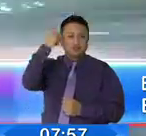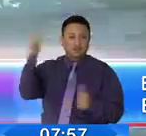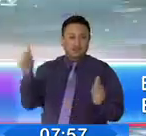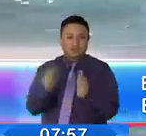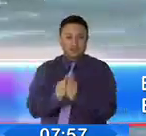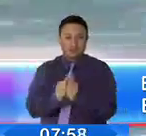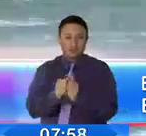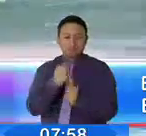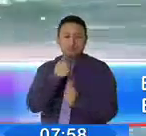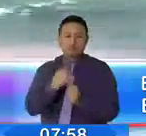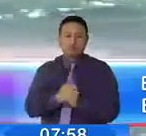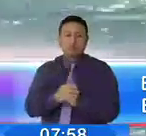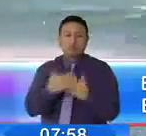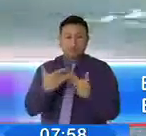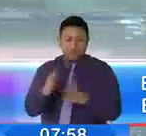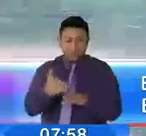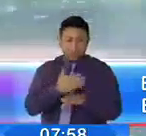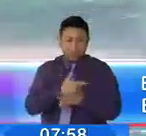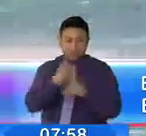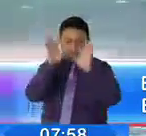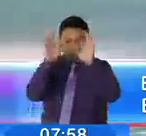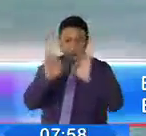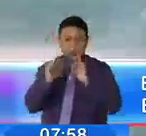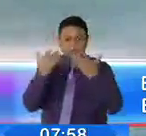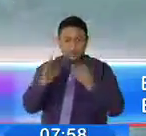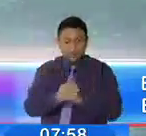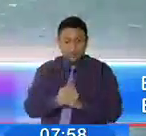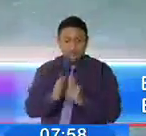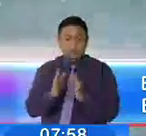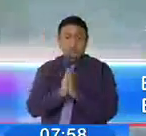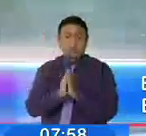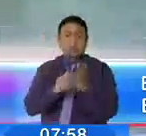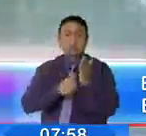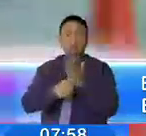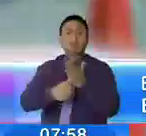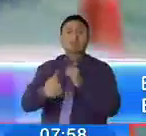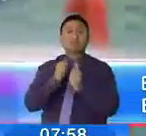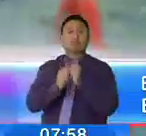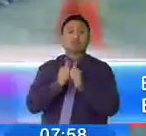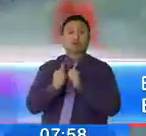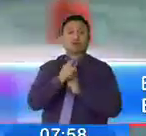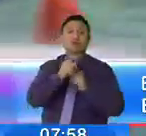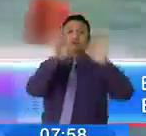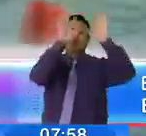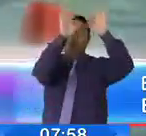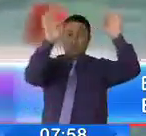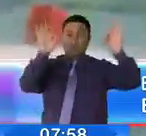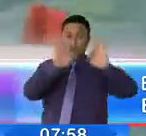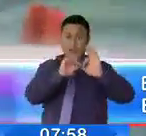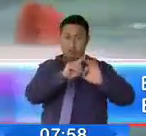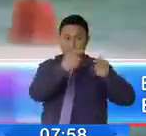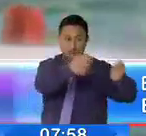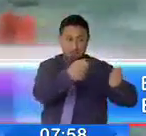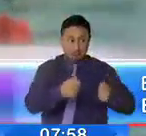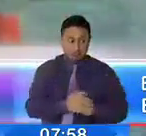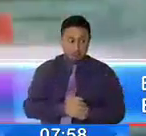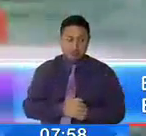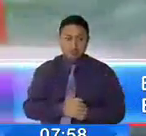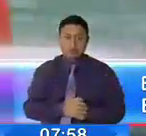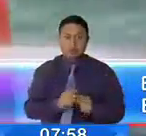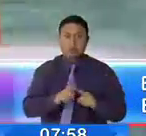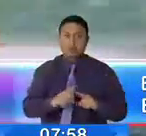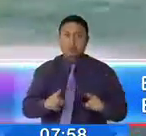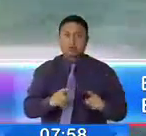mismo, aseguran que ya lo han hecho, es decir, han solicitado al Ministerio del Deporte el formulario que se requiere para el efecto. No